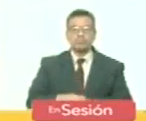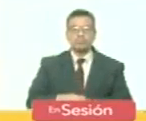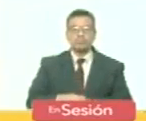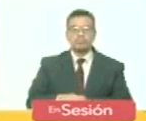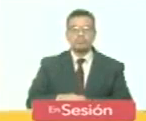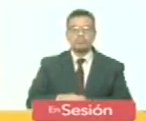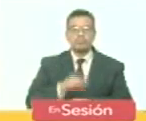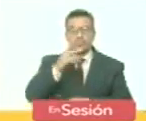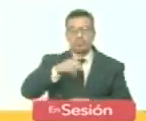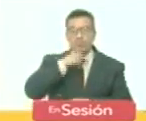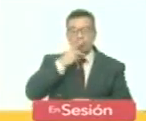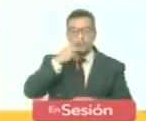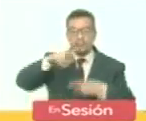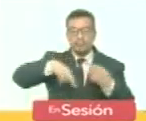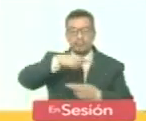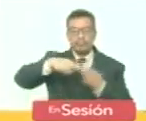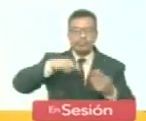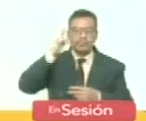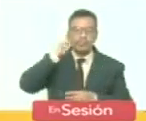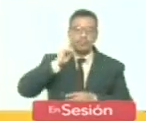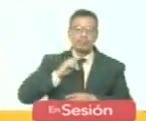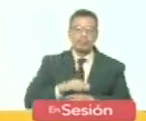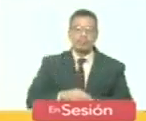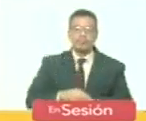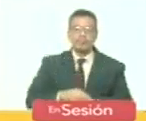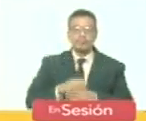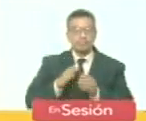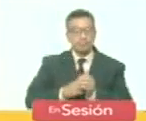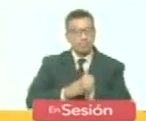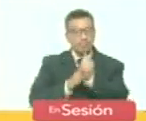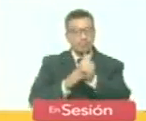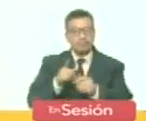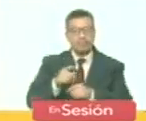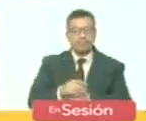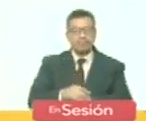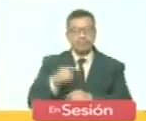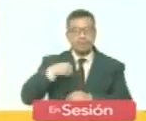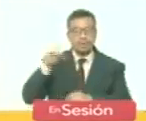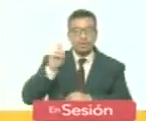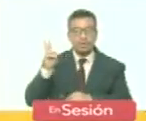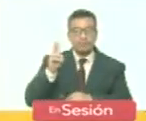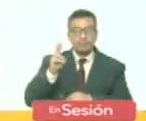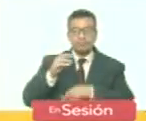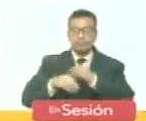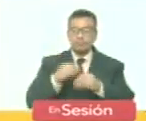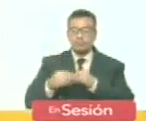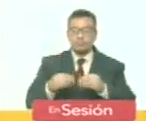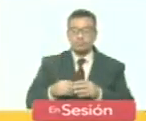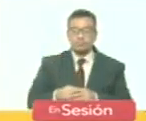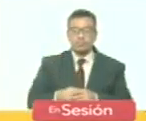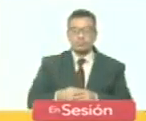Las políticas de la Revolución Bolivariana condujeron a que Venezuela se convirtiera en el